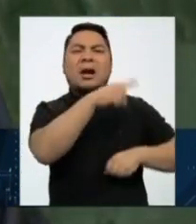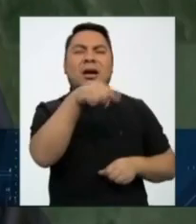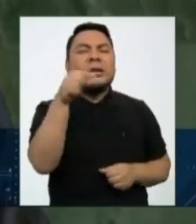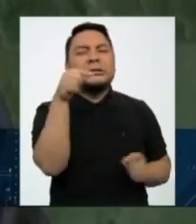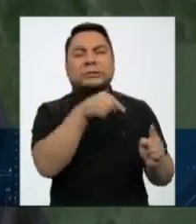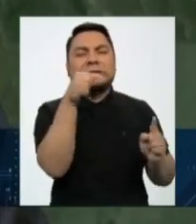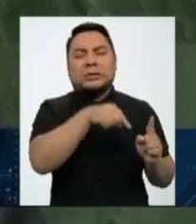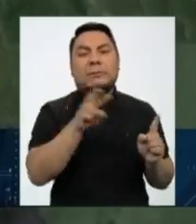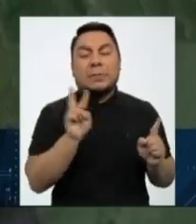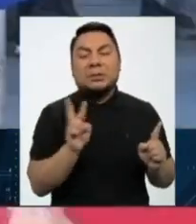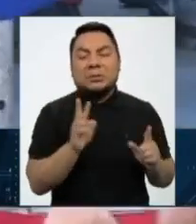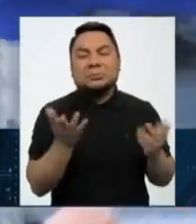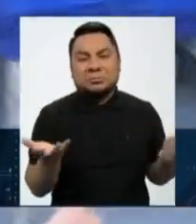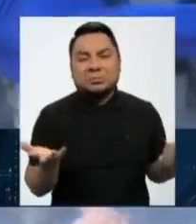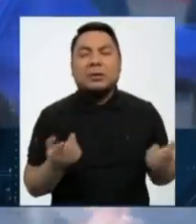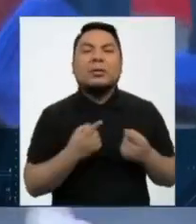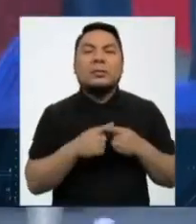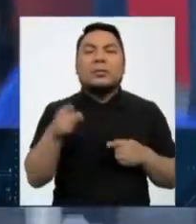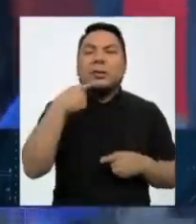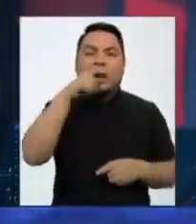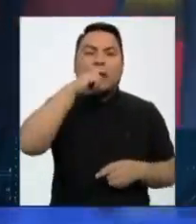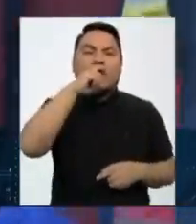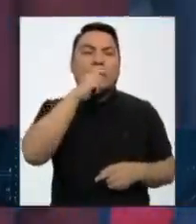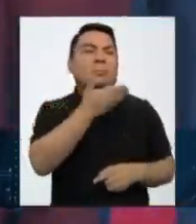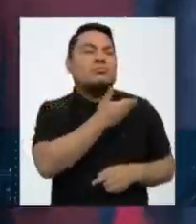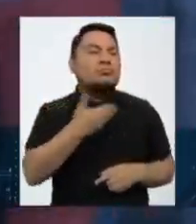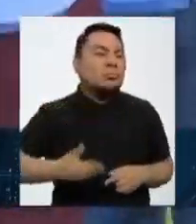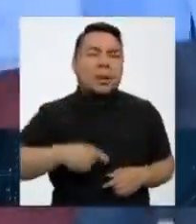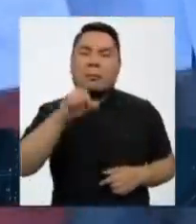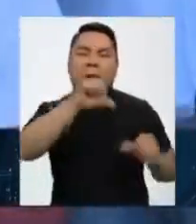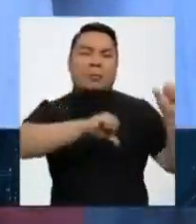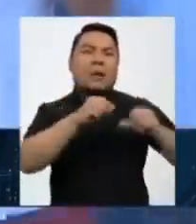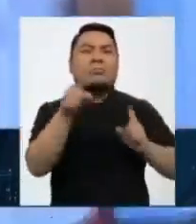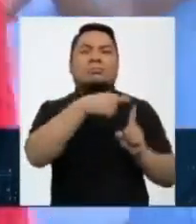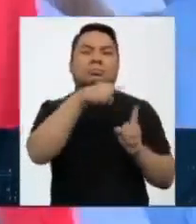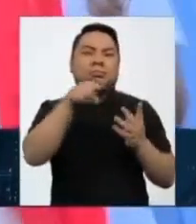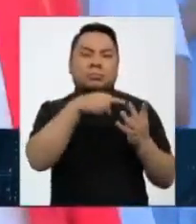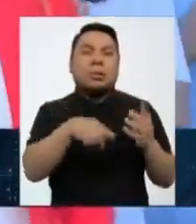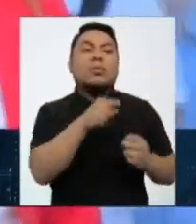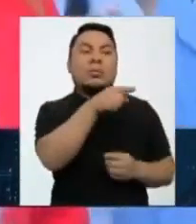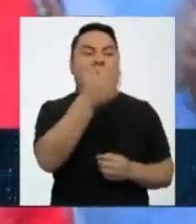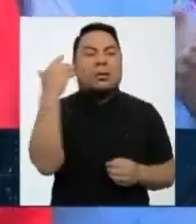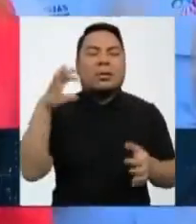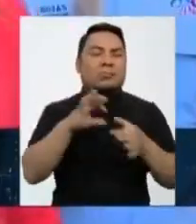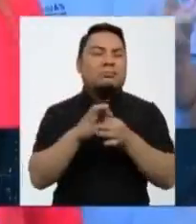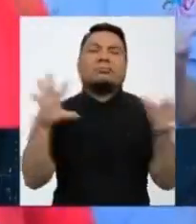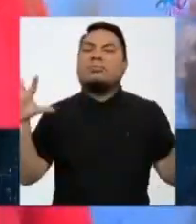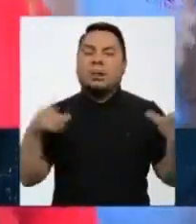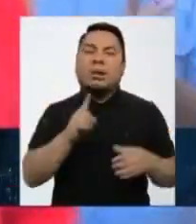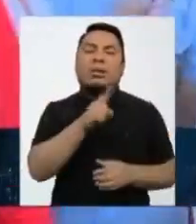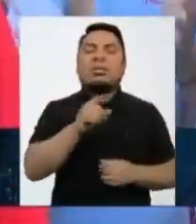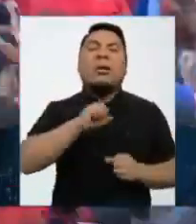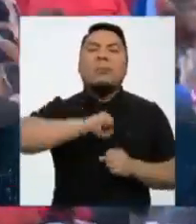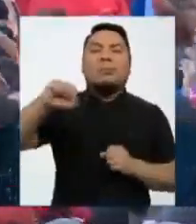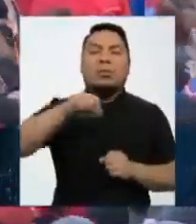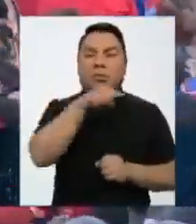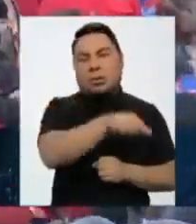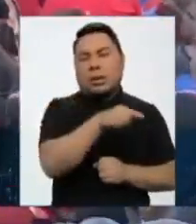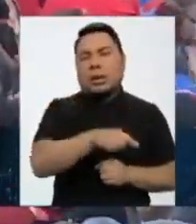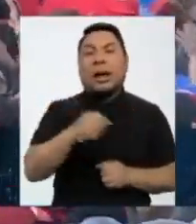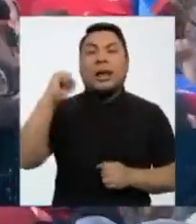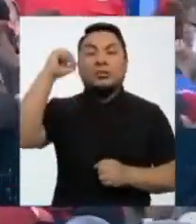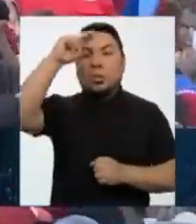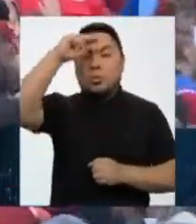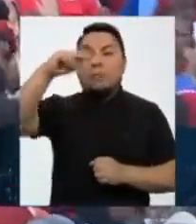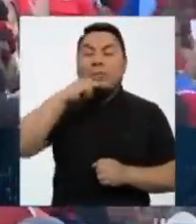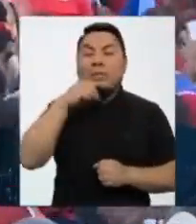ha sancionado de forma financiera a Maduro y sus cercanos colaboradores por romper el hilo democrático y violar los derechos humanos. Las últimas